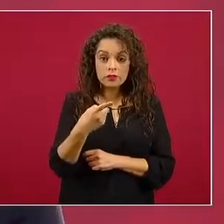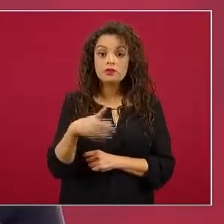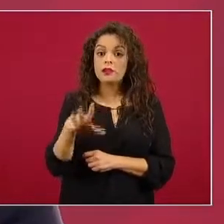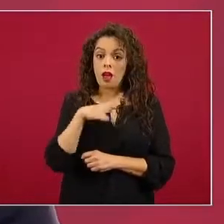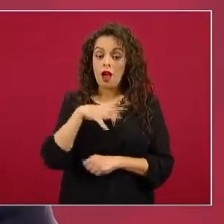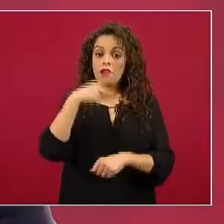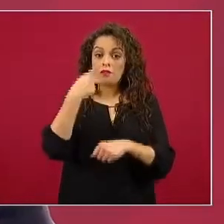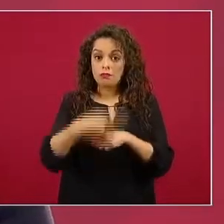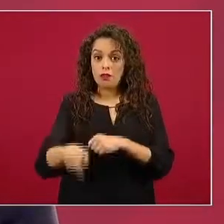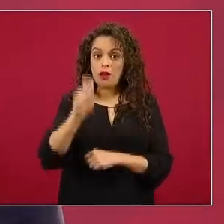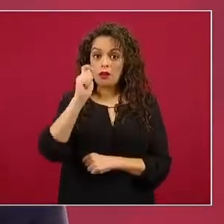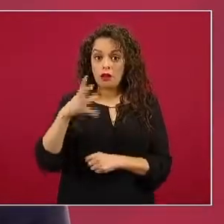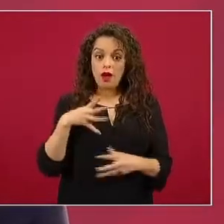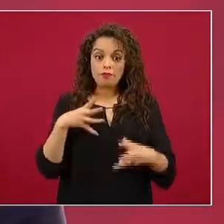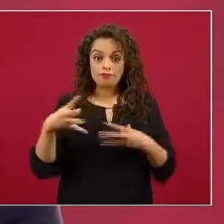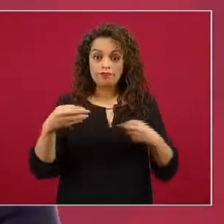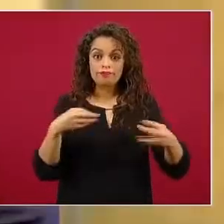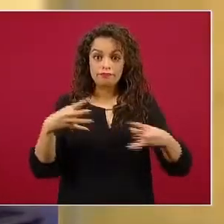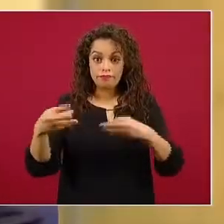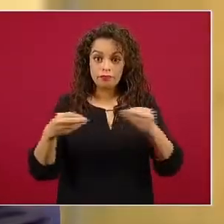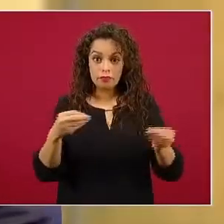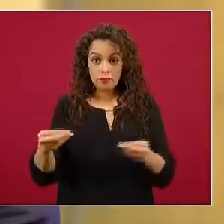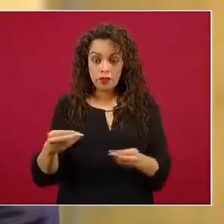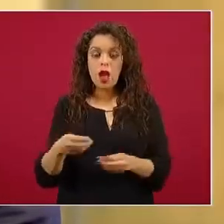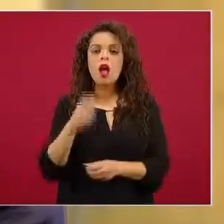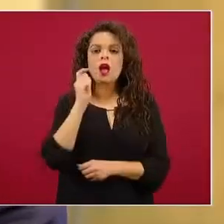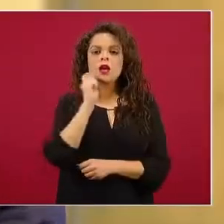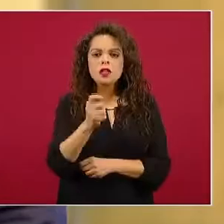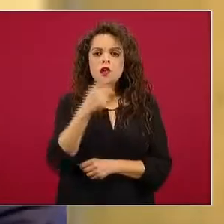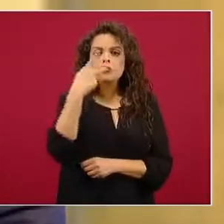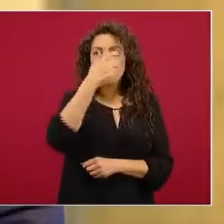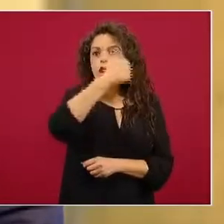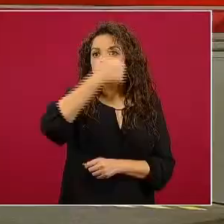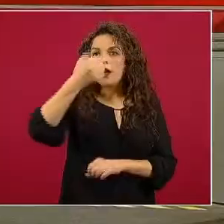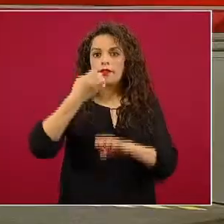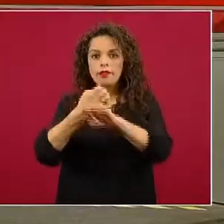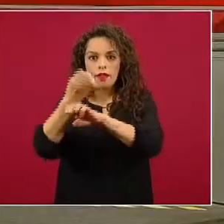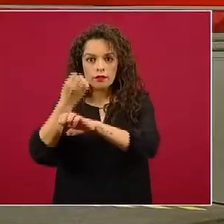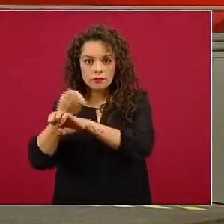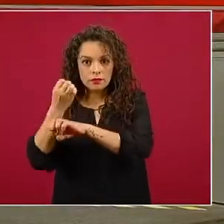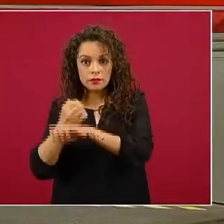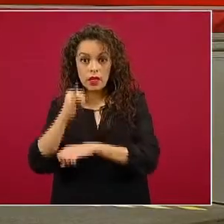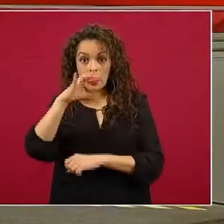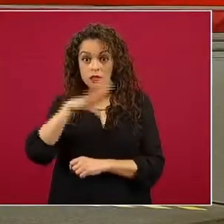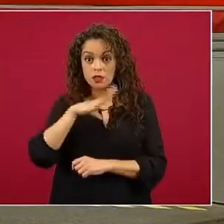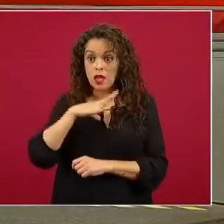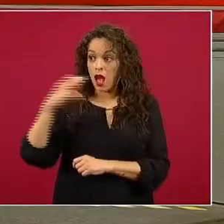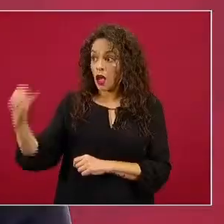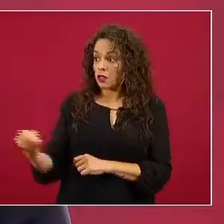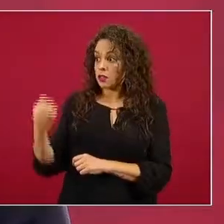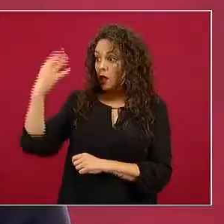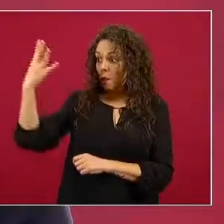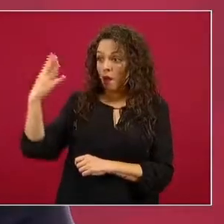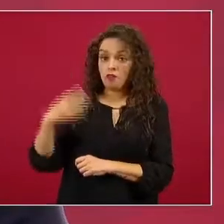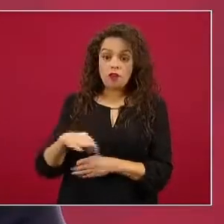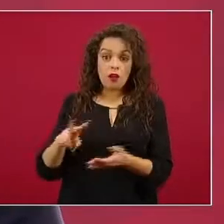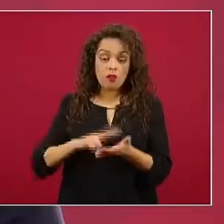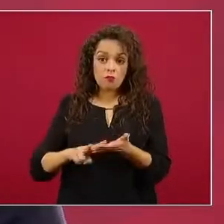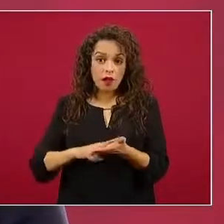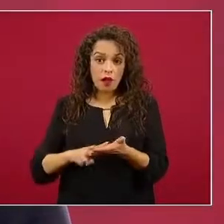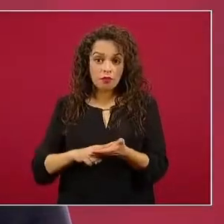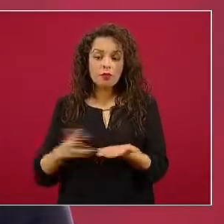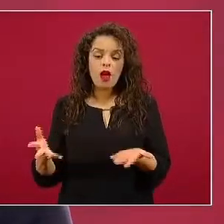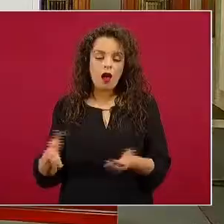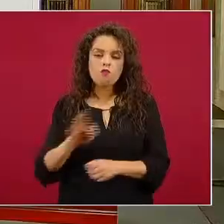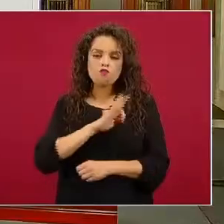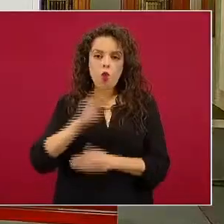COVID que está en su entidad federativa. Si es una entidad federativa que ha llegado eventualmente a semáforos verdes, el riesgo es bajo, no nulo,